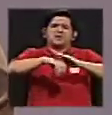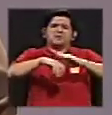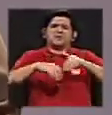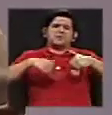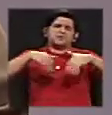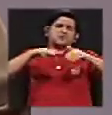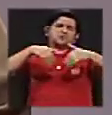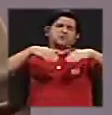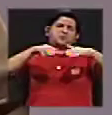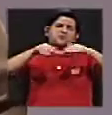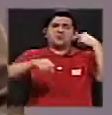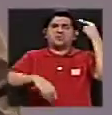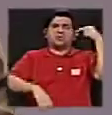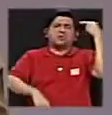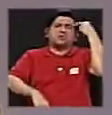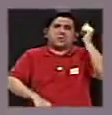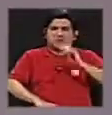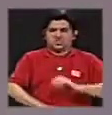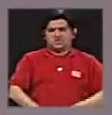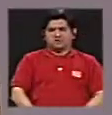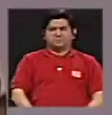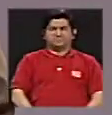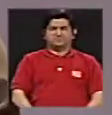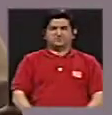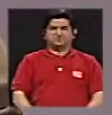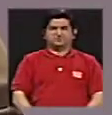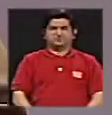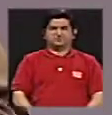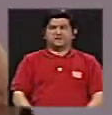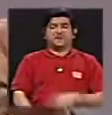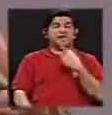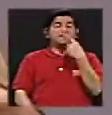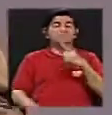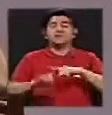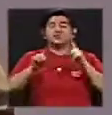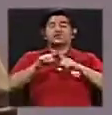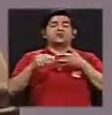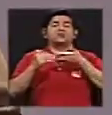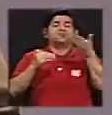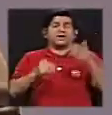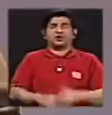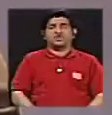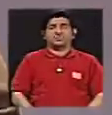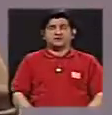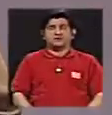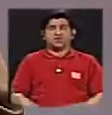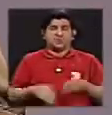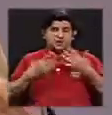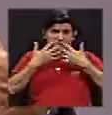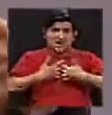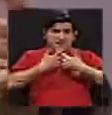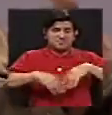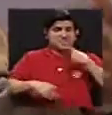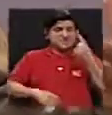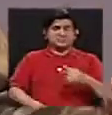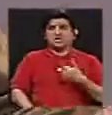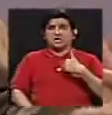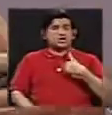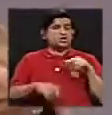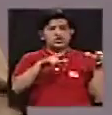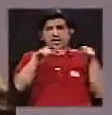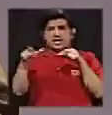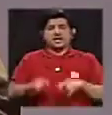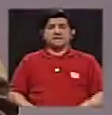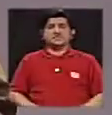del gobierno, ¿verdad? Alegando distintas cosas. Autopistas decía, bueno, es que todavía no tienen listas